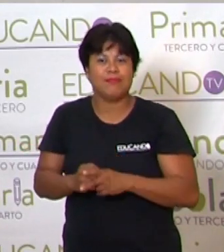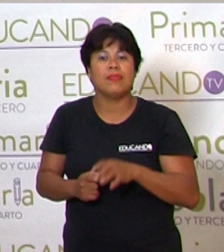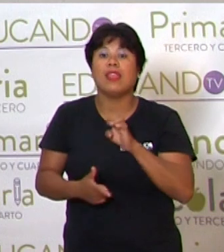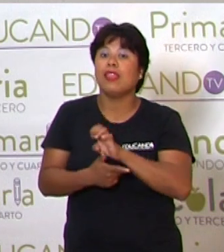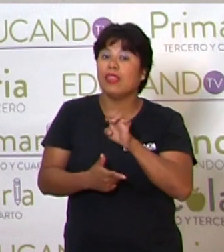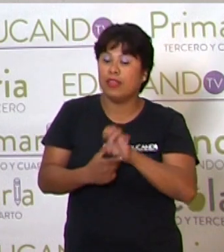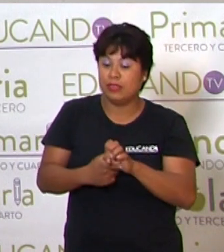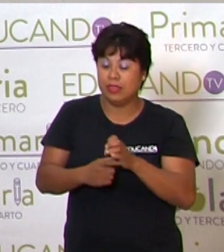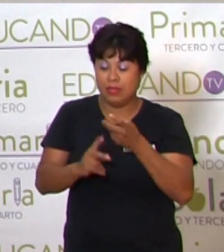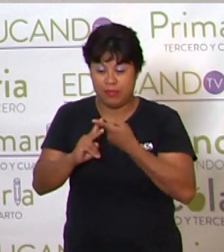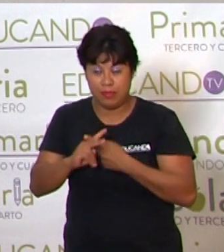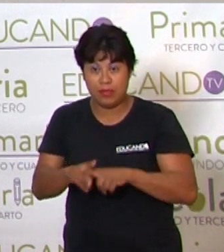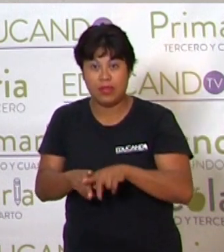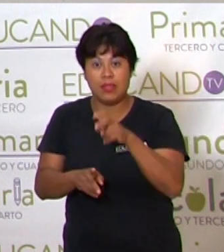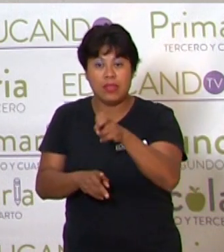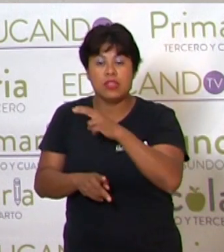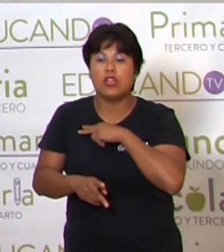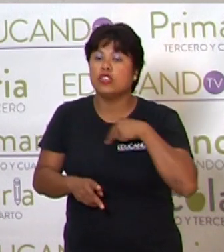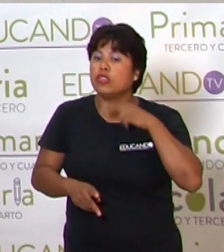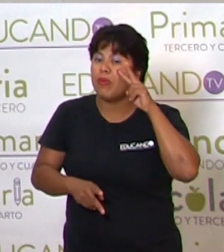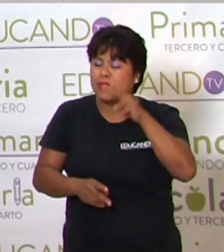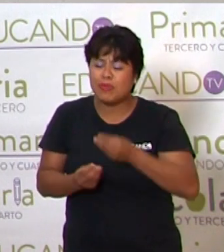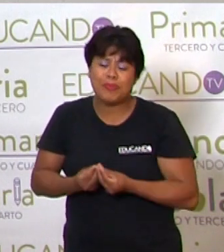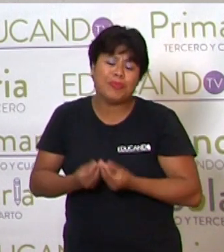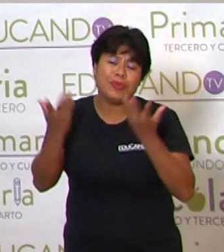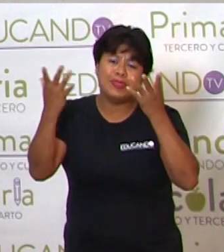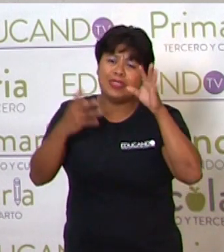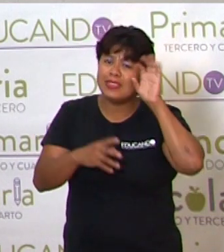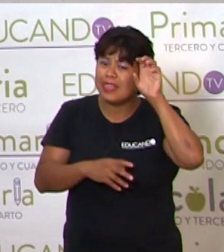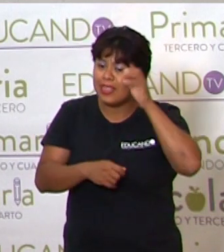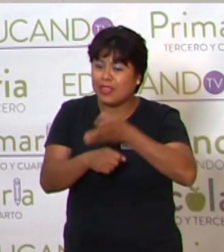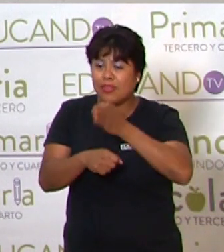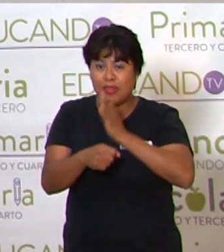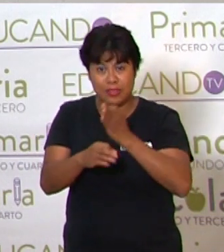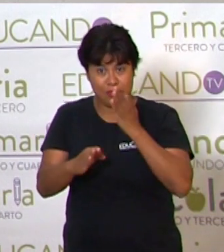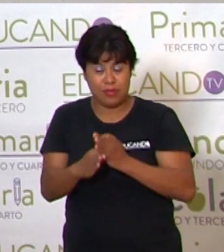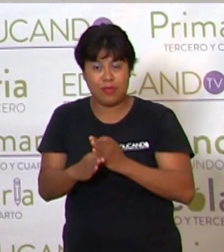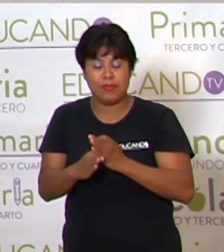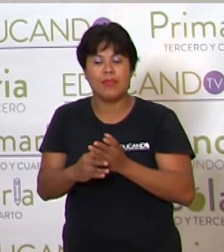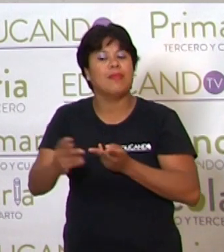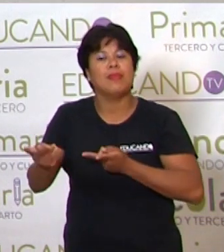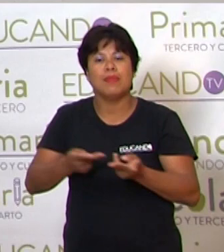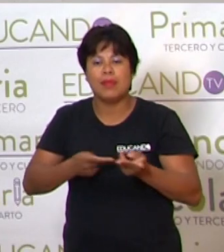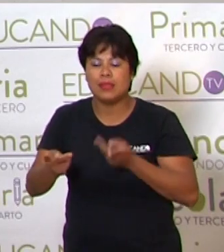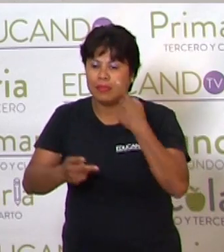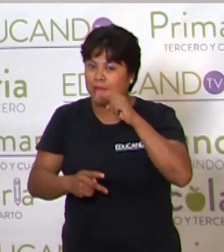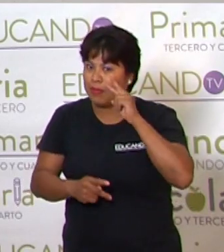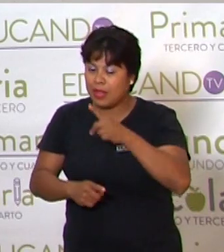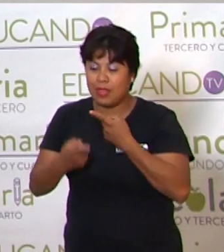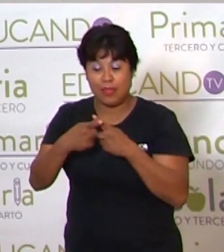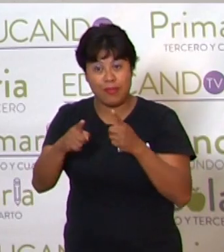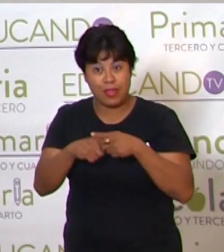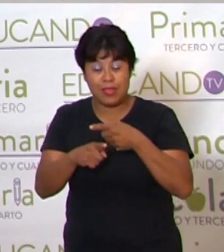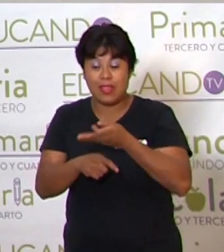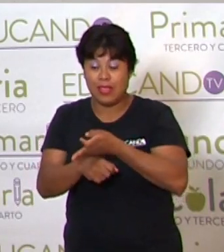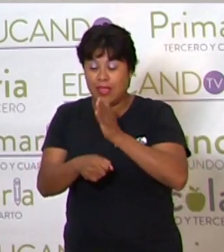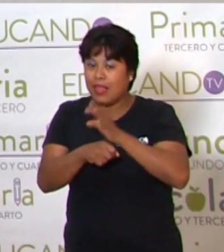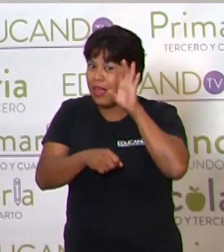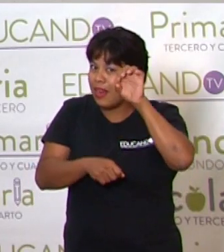Entonces, a partir de que vamos a ver muchas caricaturas el día de hoy, prepárense para ver todo tipo de